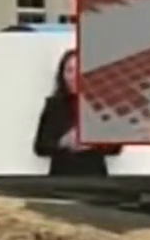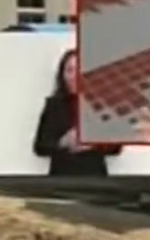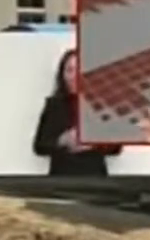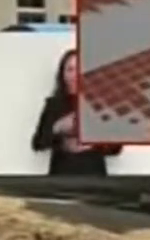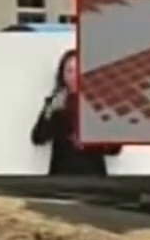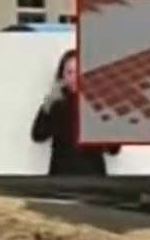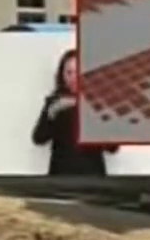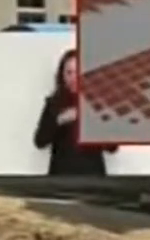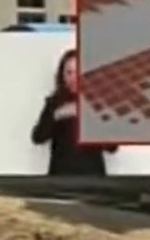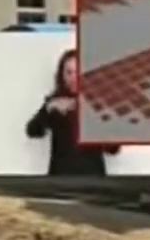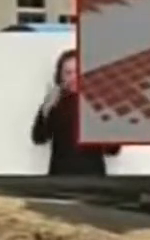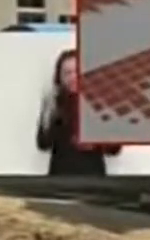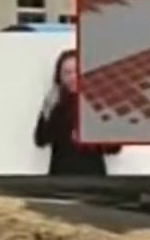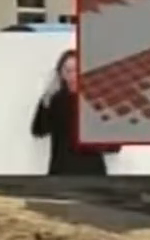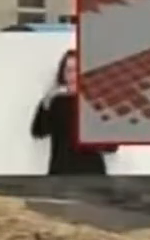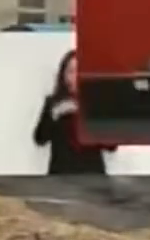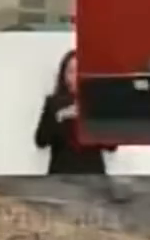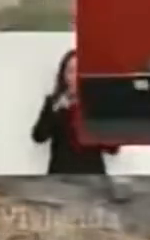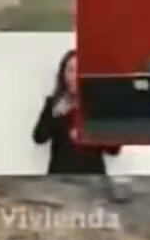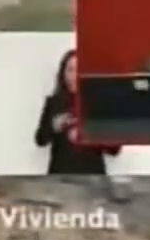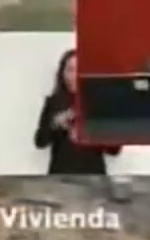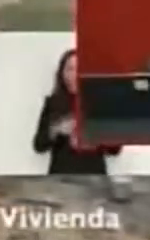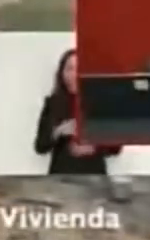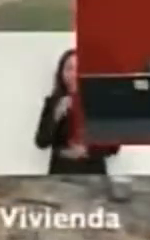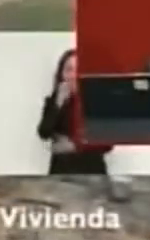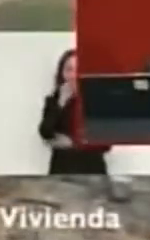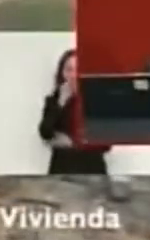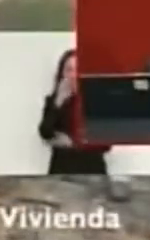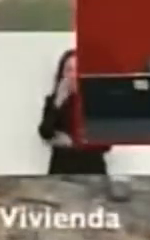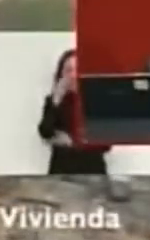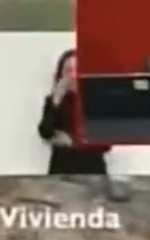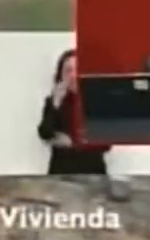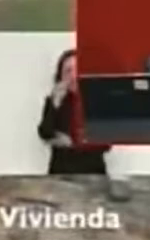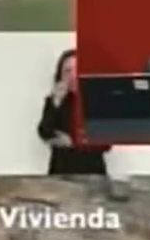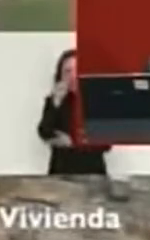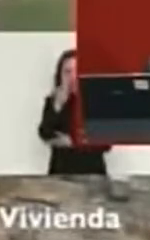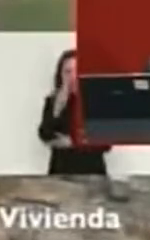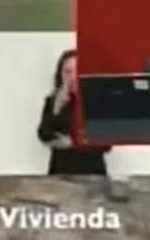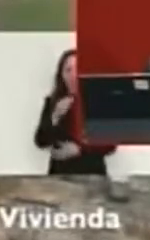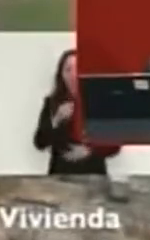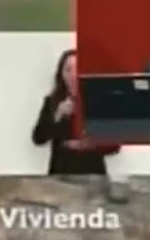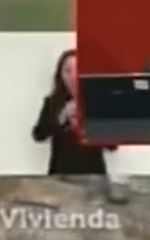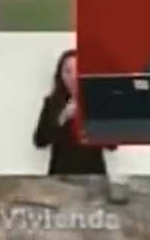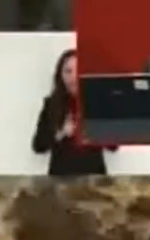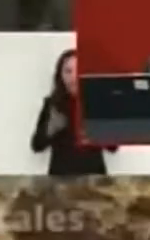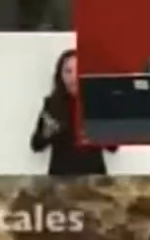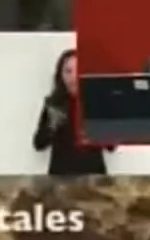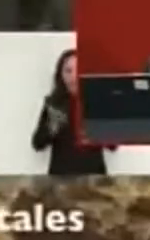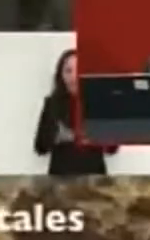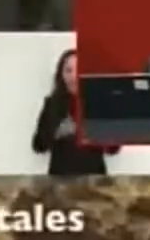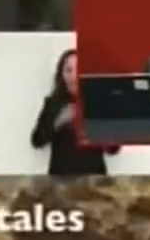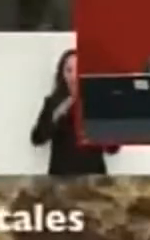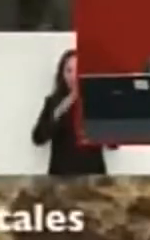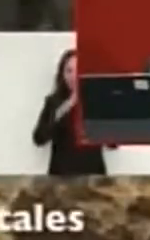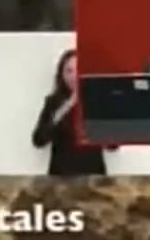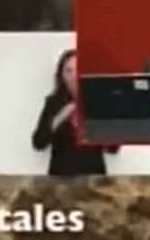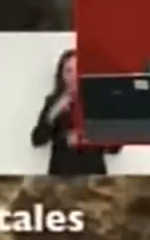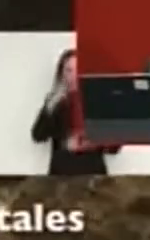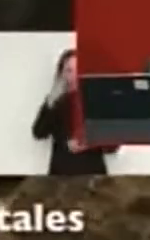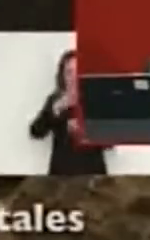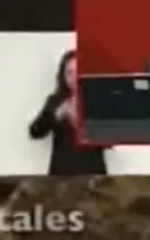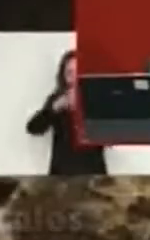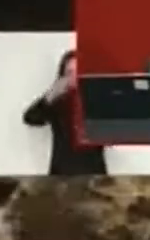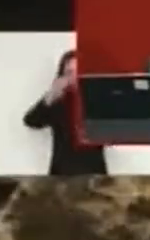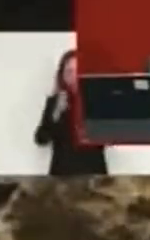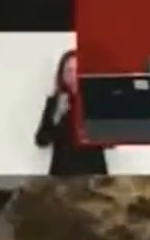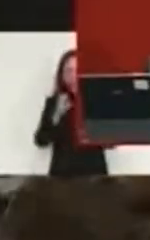que antes estaba sucediendo. O sea, lo que se busca es que la vivienda esté cerca del empleo, esté cerca de las escuelas, esté cerca de los